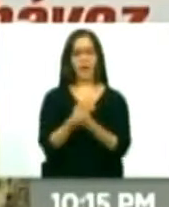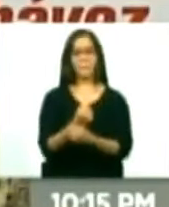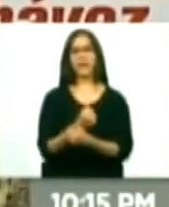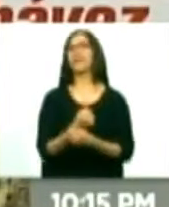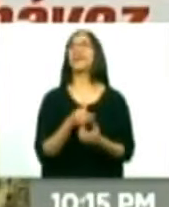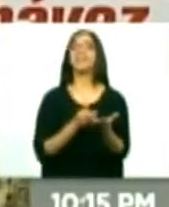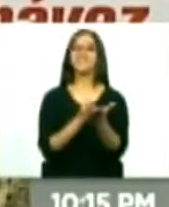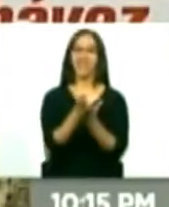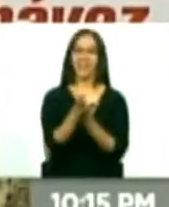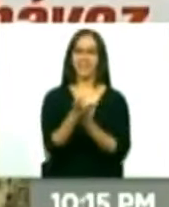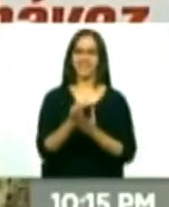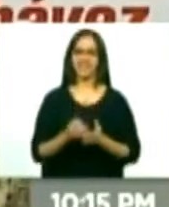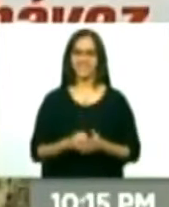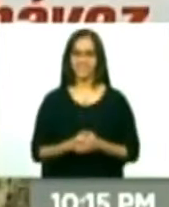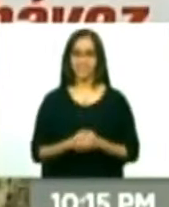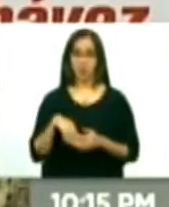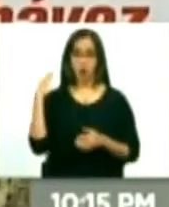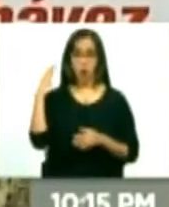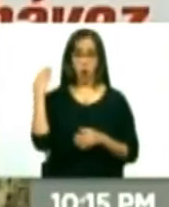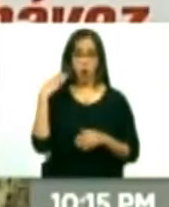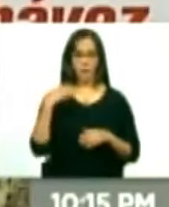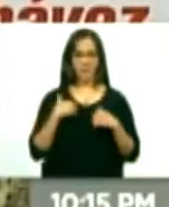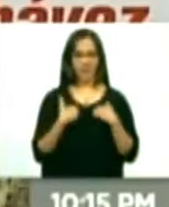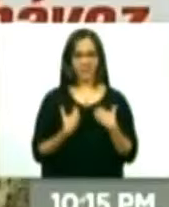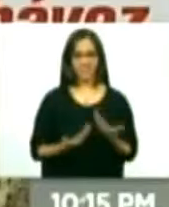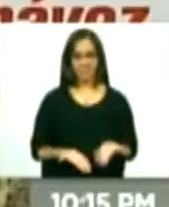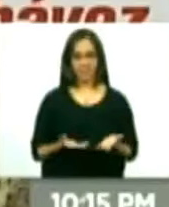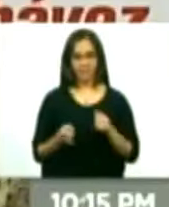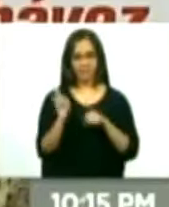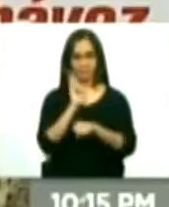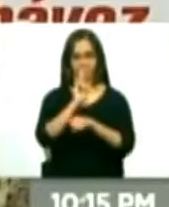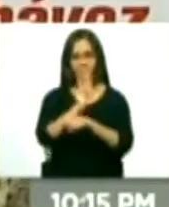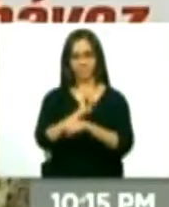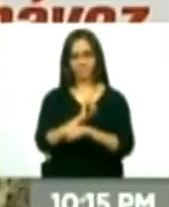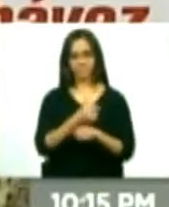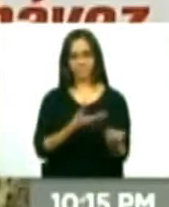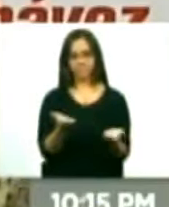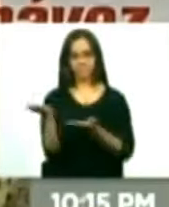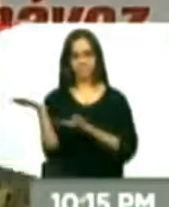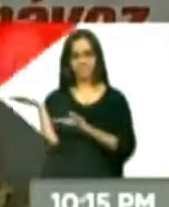y lealtad. Colombia cansada de engaño. Mándelo.